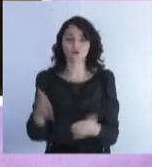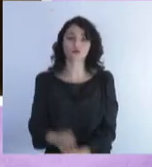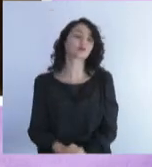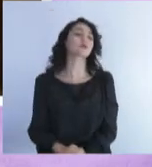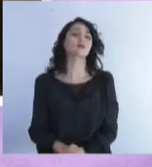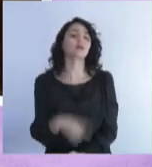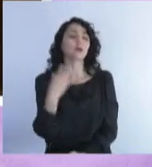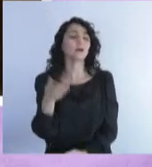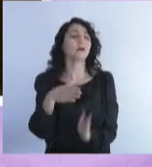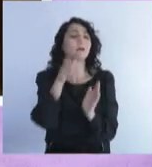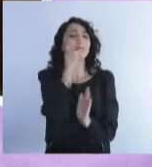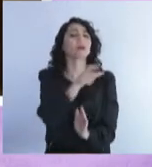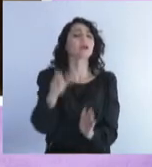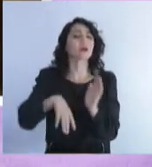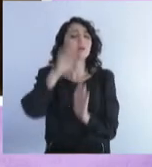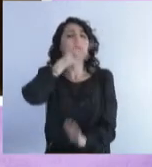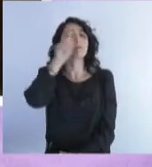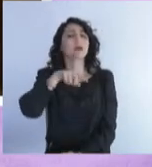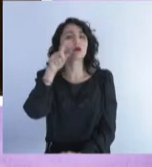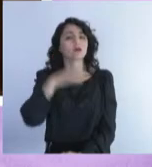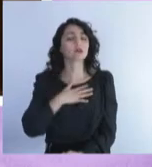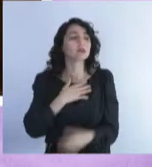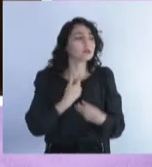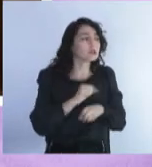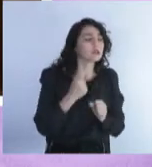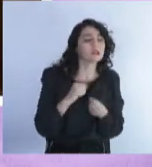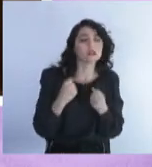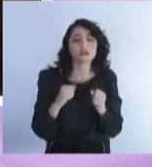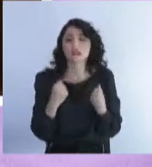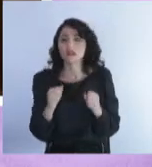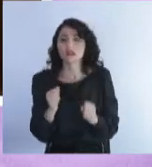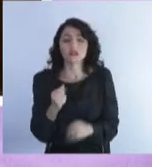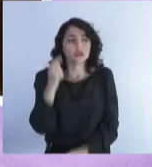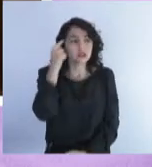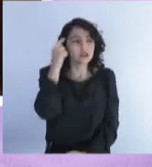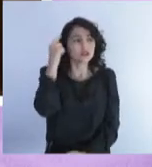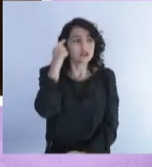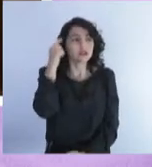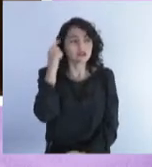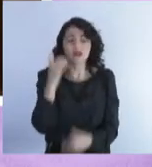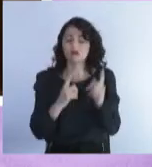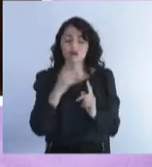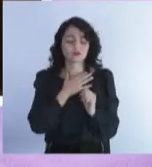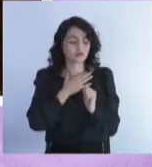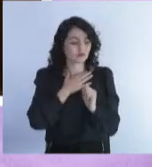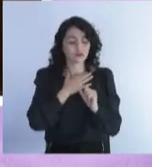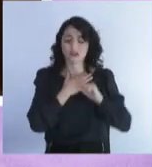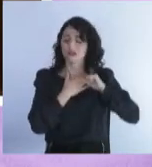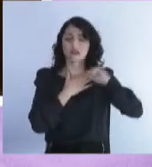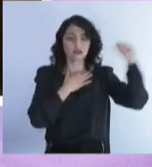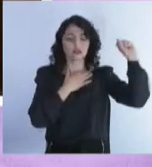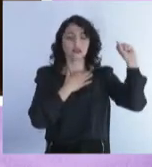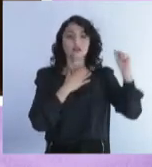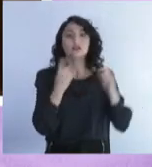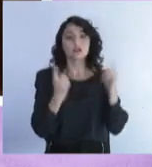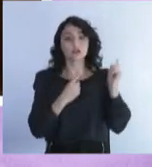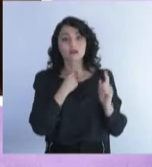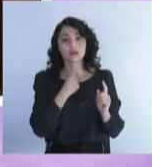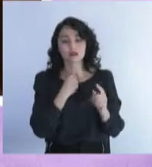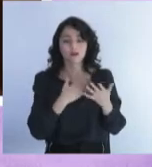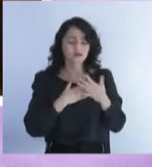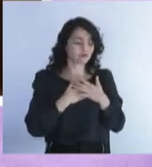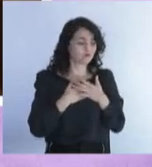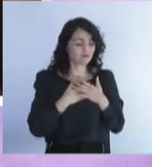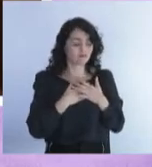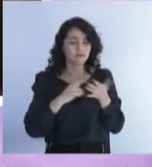consultas tienen relación con síntomas ansiosos, le siguen la ideación o intento de suicidio incluso, trastornos del ánimo